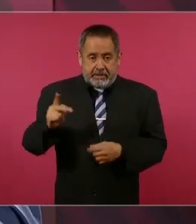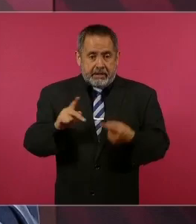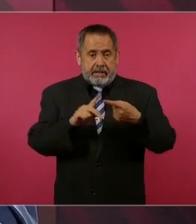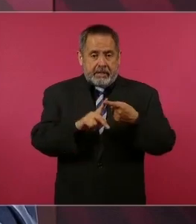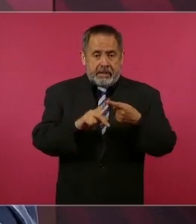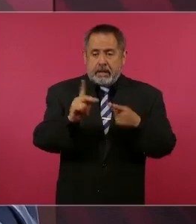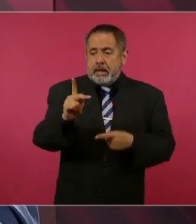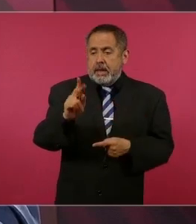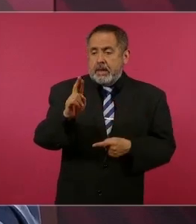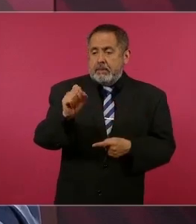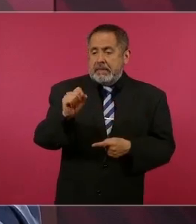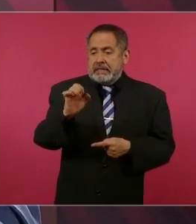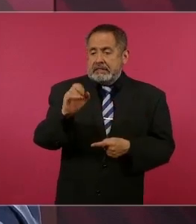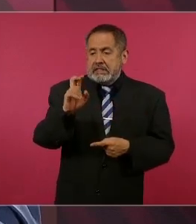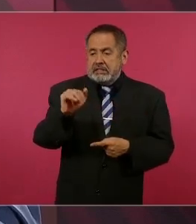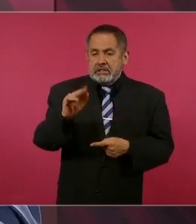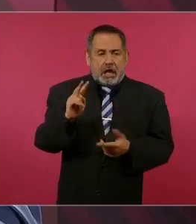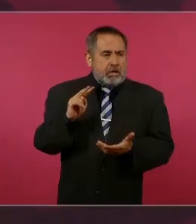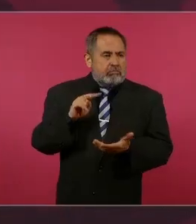presencia,